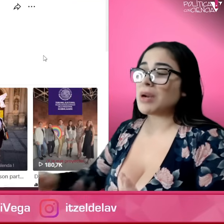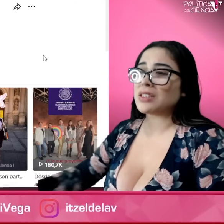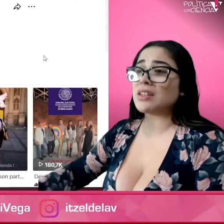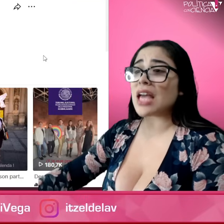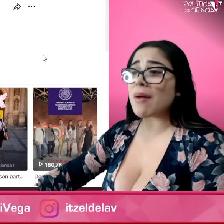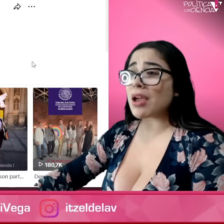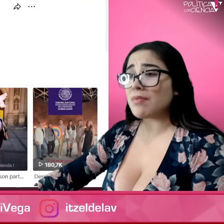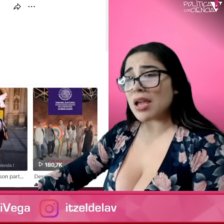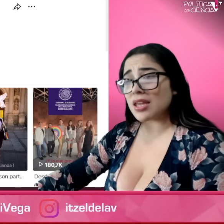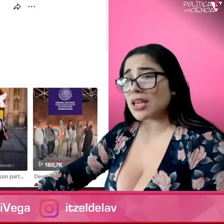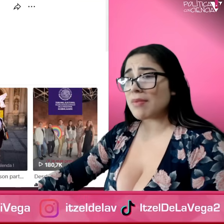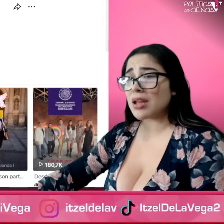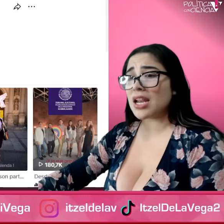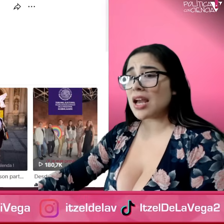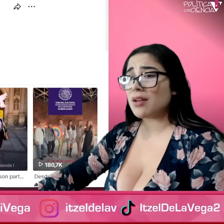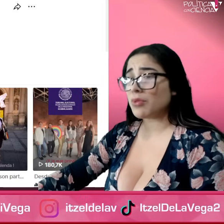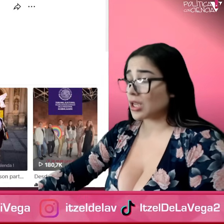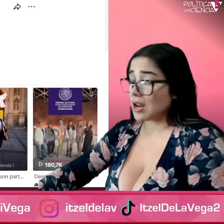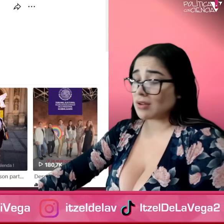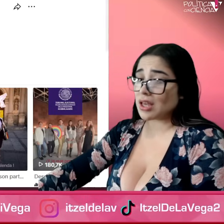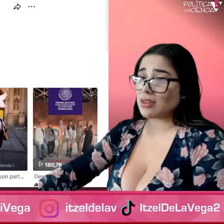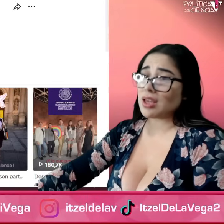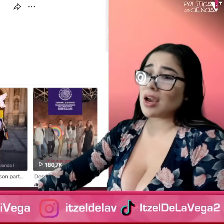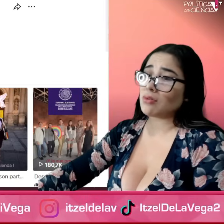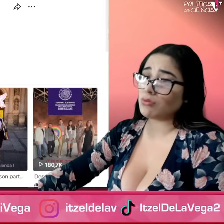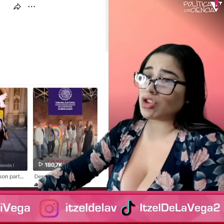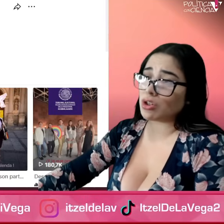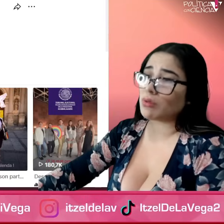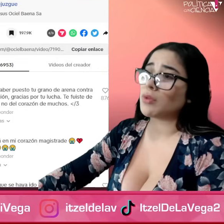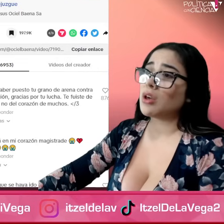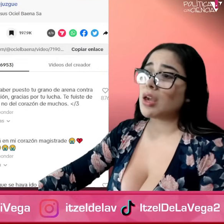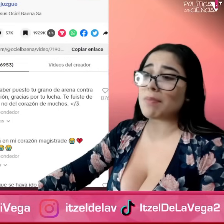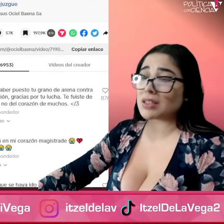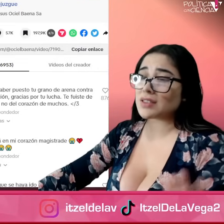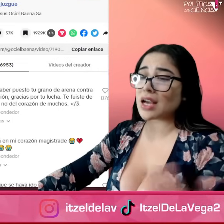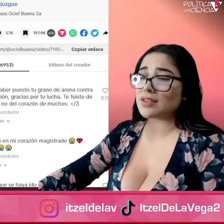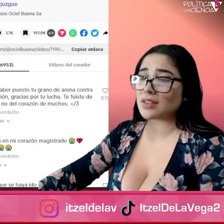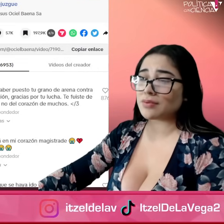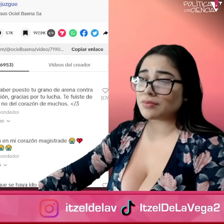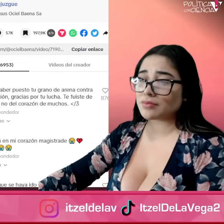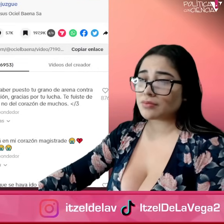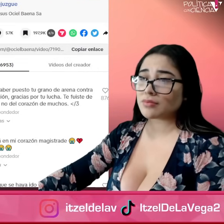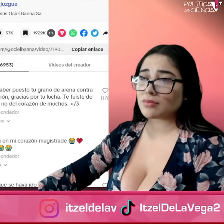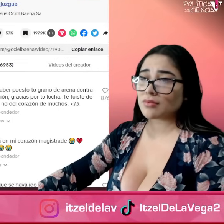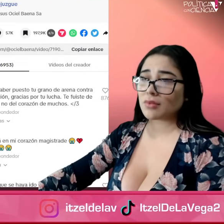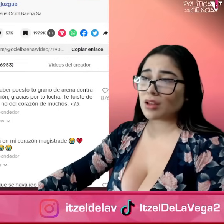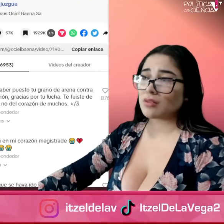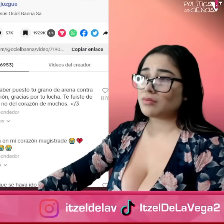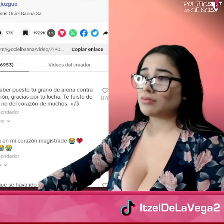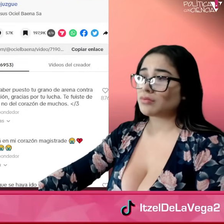la representaba. Y Maya, ¿de qué manera? Porque la verdad era un chingo. En paz descanse.